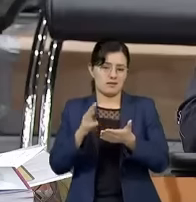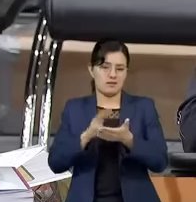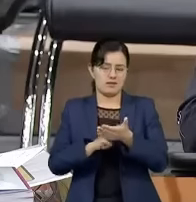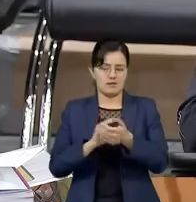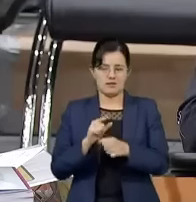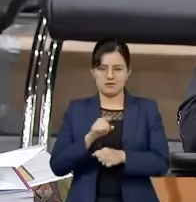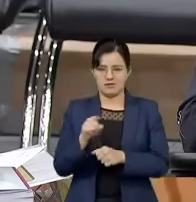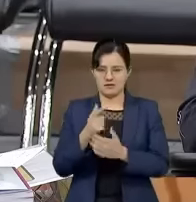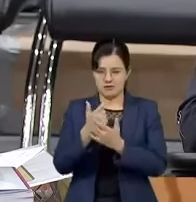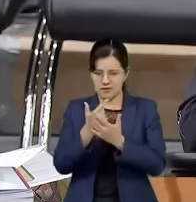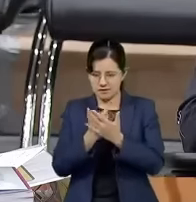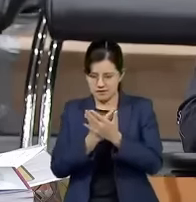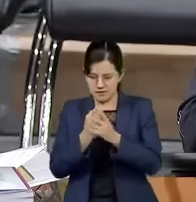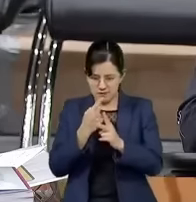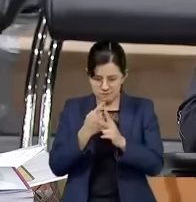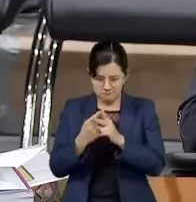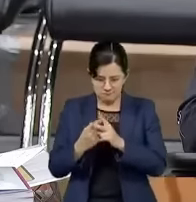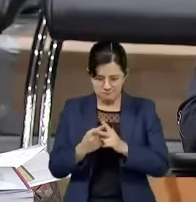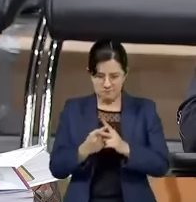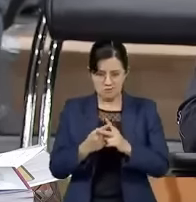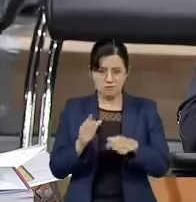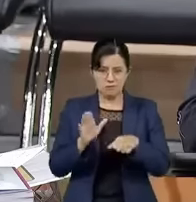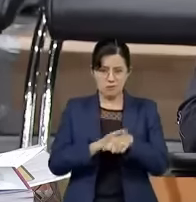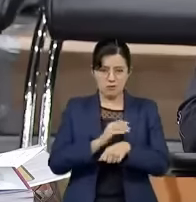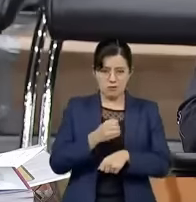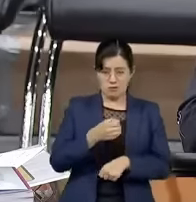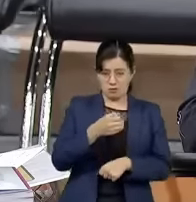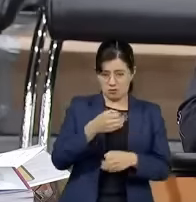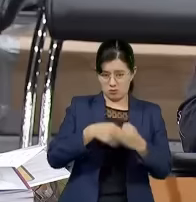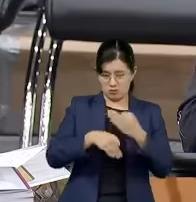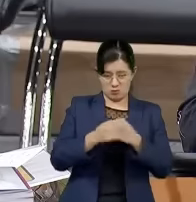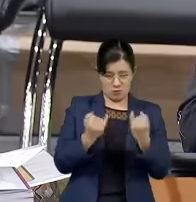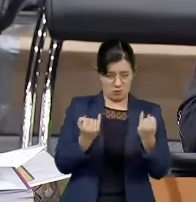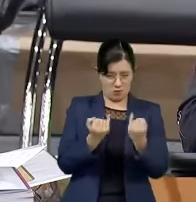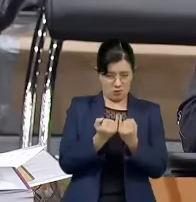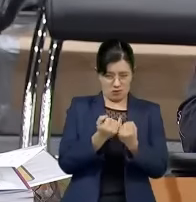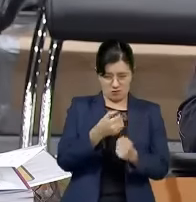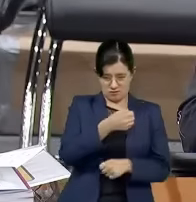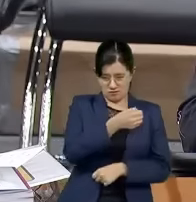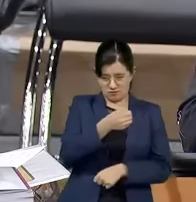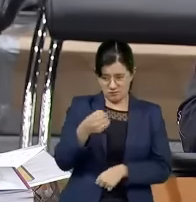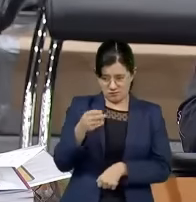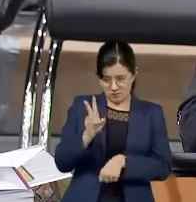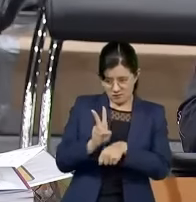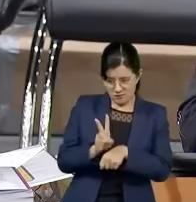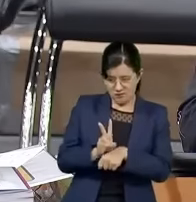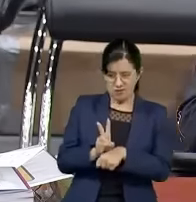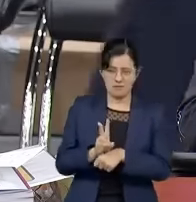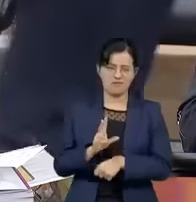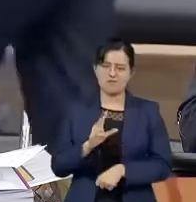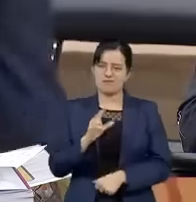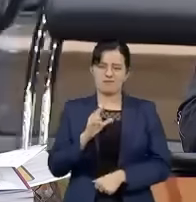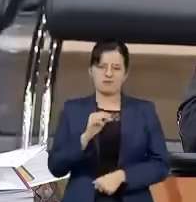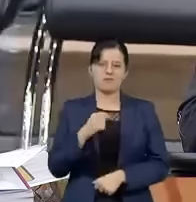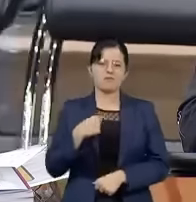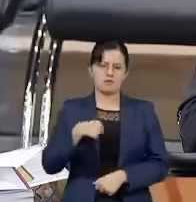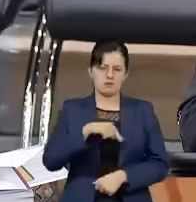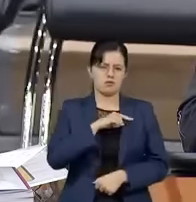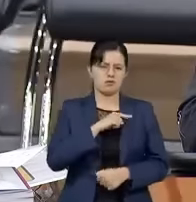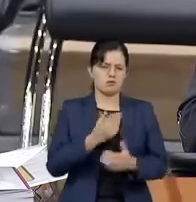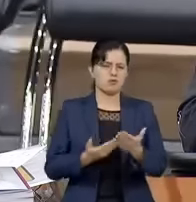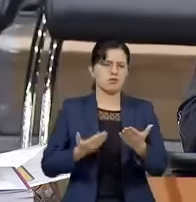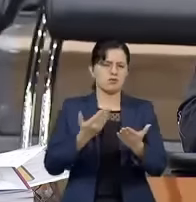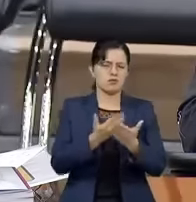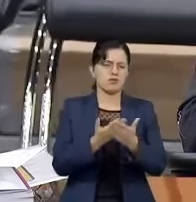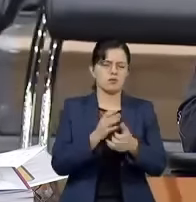contabilidad porque no es en línea la fiscalización lo que nosotros proponíamos porque fue una propuesta nuestra